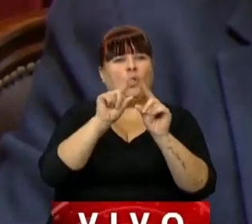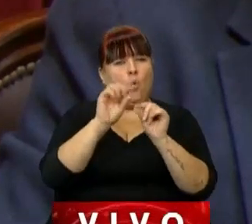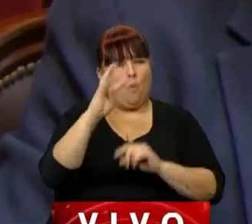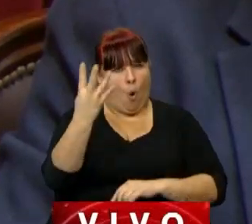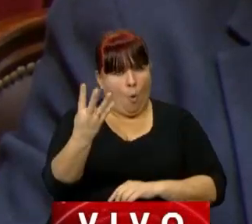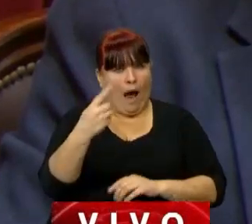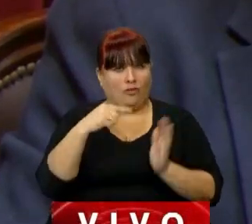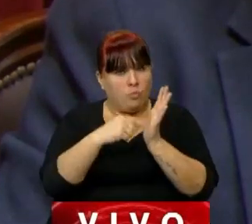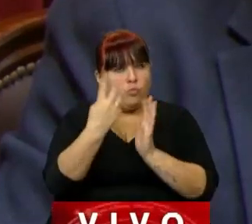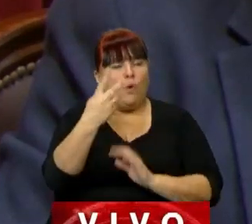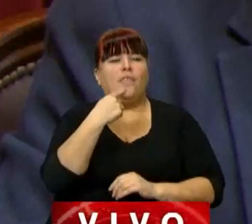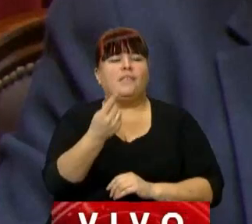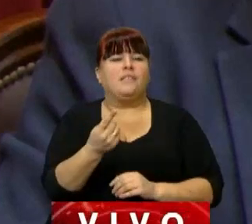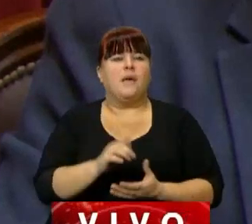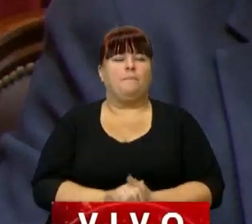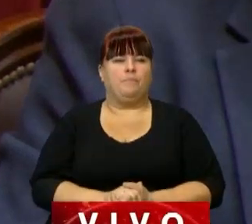señor presidente,